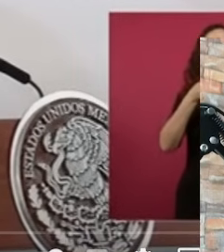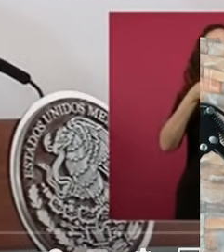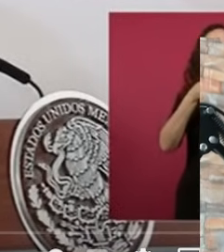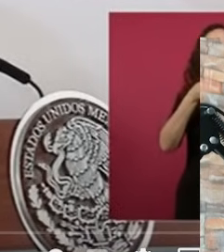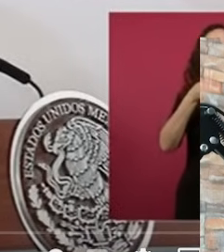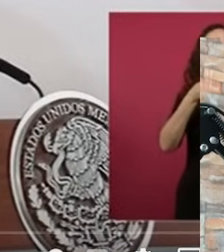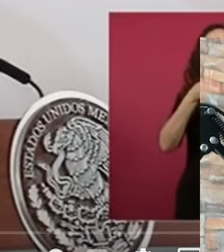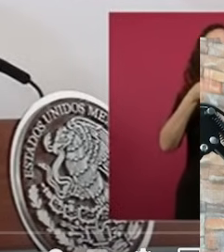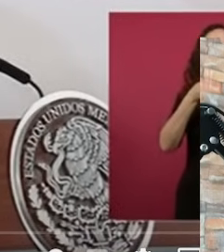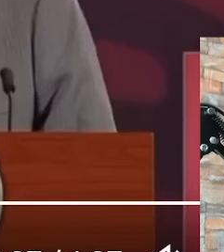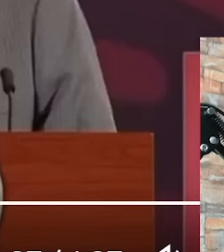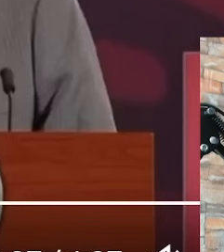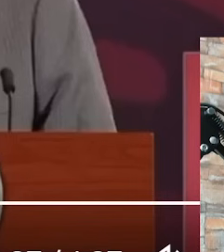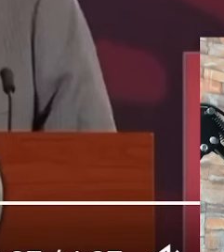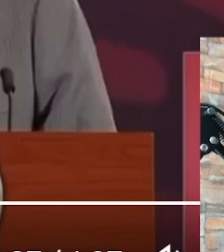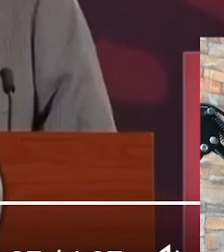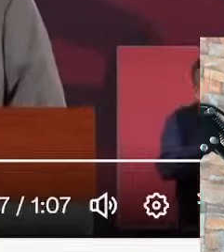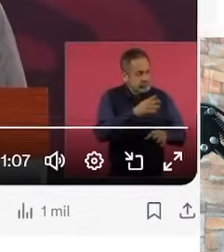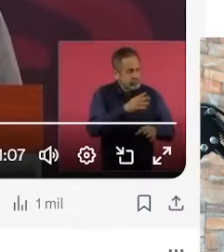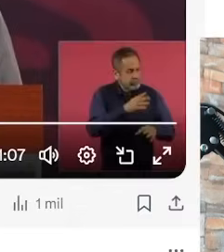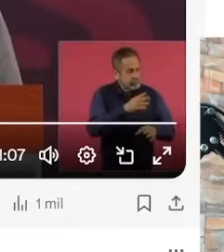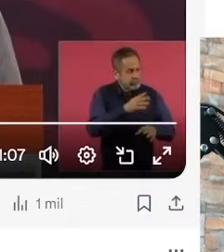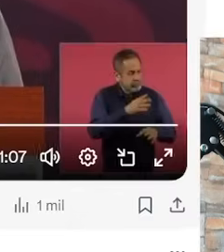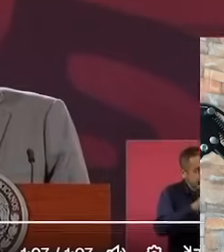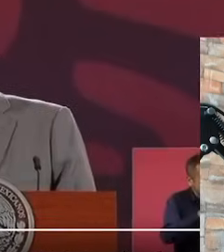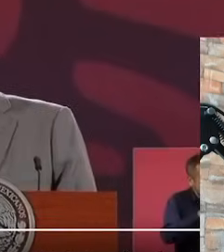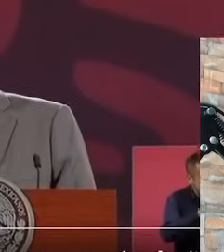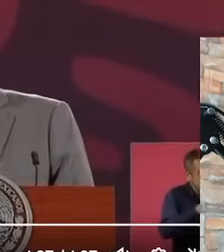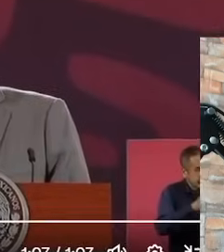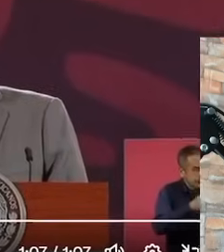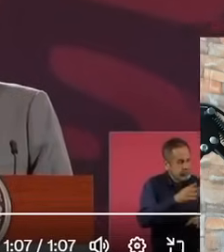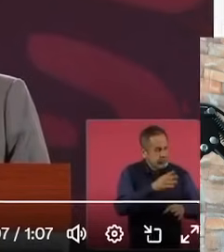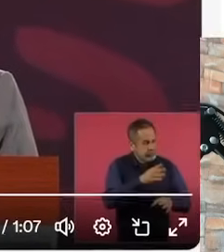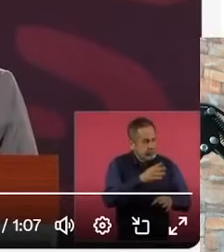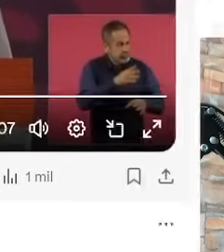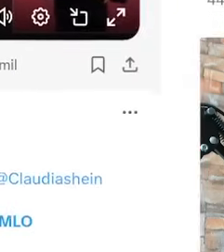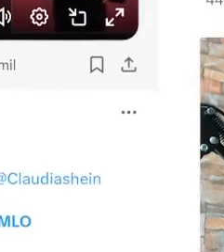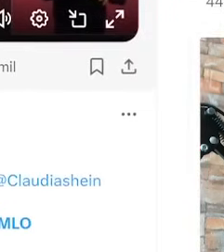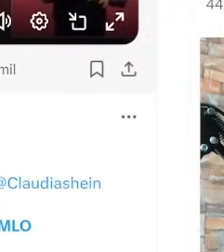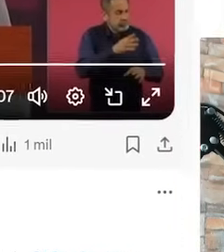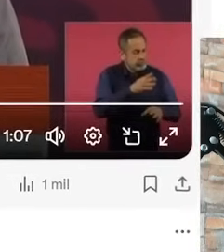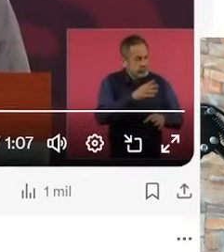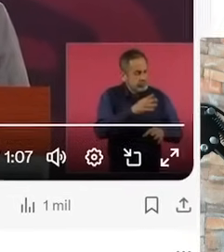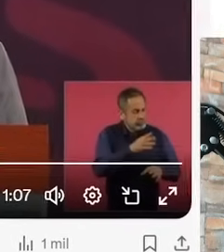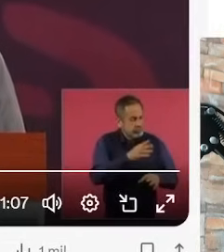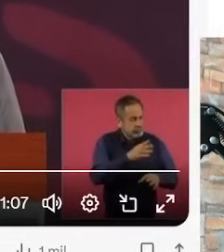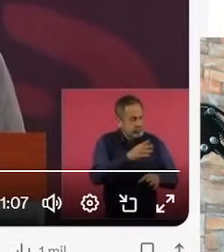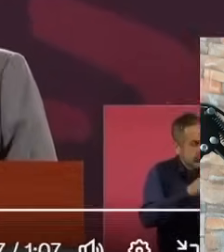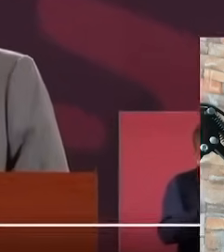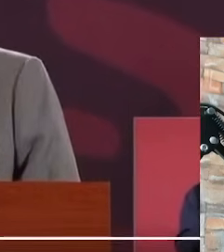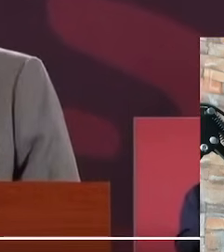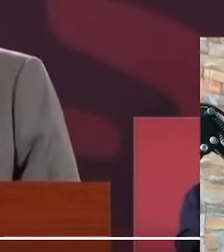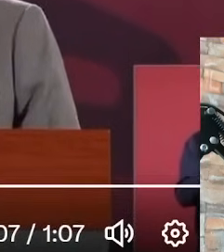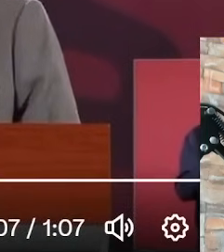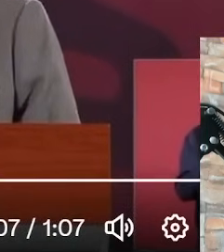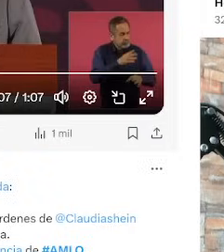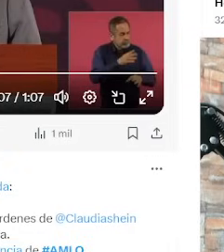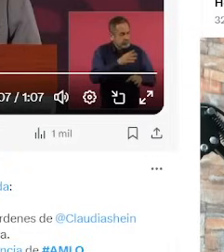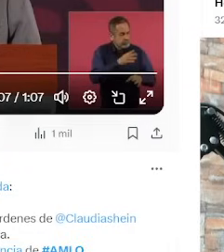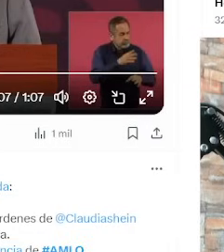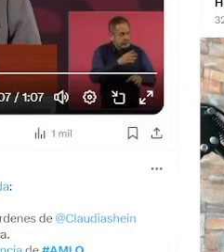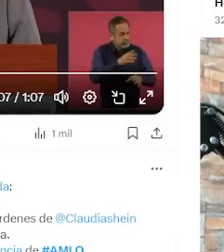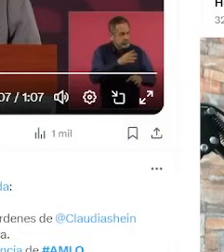¿Cómo demonios no? Los medios independientes, pues. Compatriotas, y el asunto, espero te haya gustado esta trapeada que le